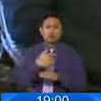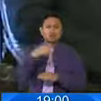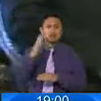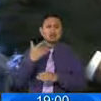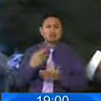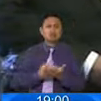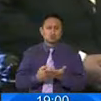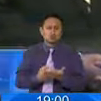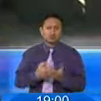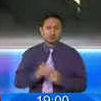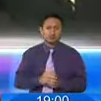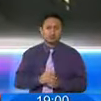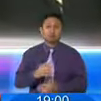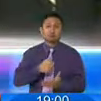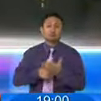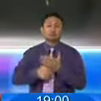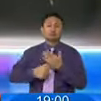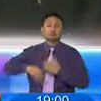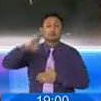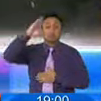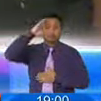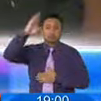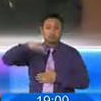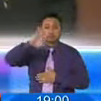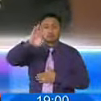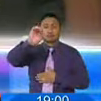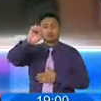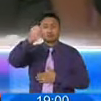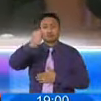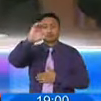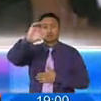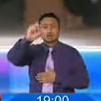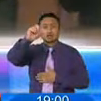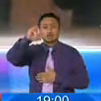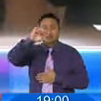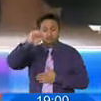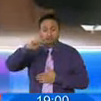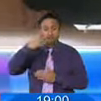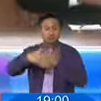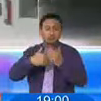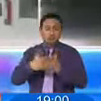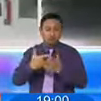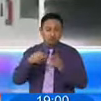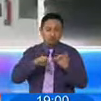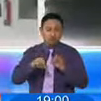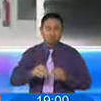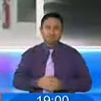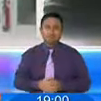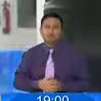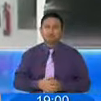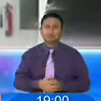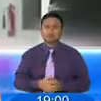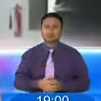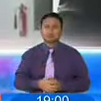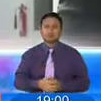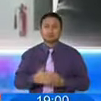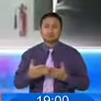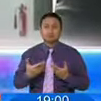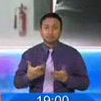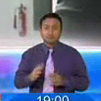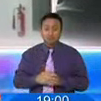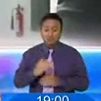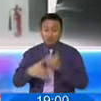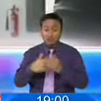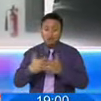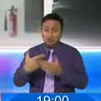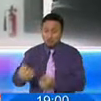Por su lado, el ministro del Interior, Mauro Toscanini, señaló que más adelante se pronunciará al respecto. Próximamente que ya tengamos algo en firme